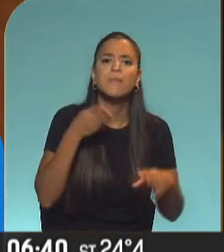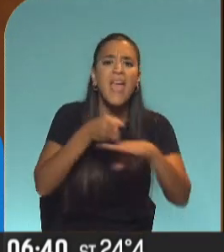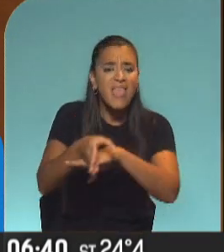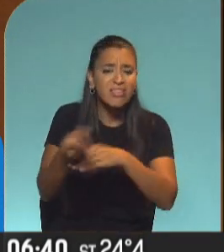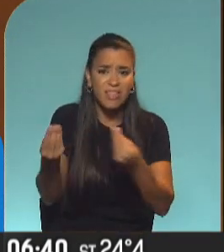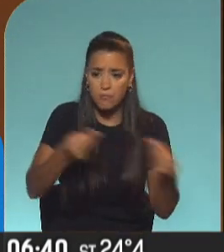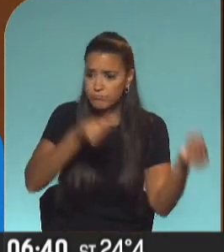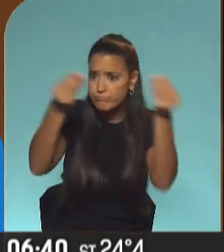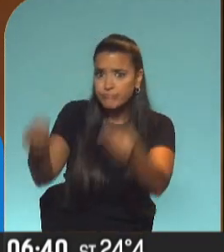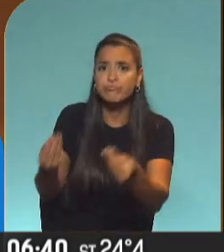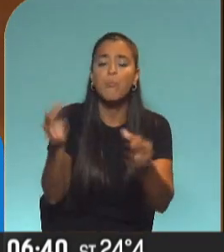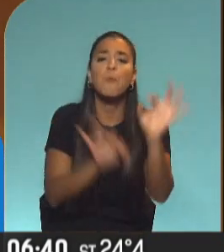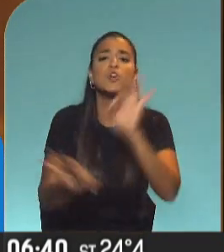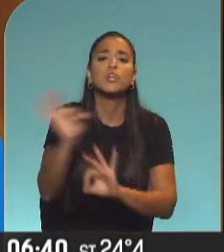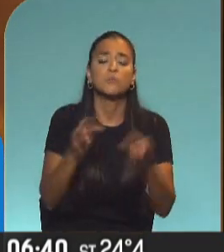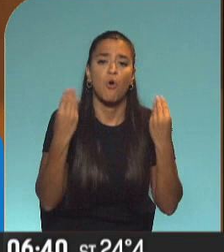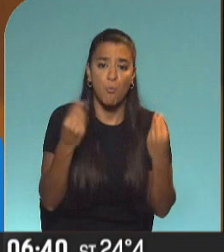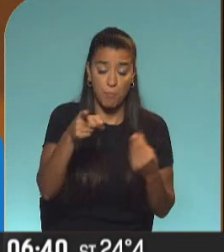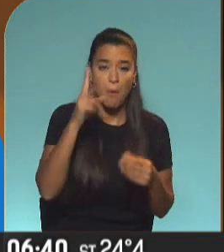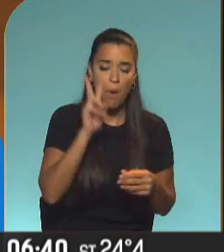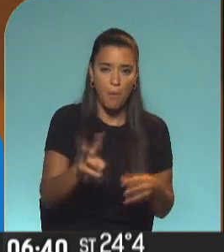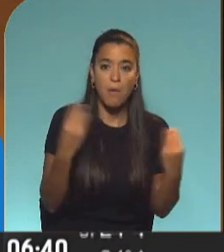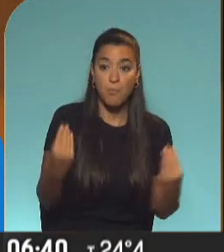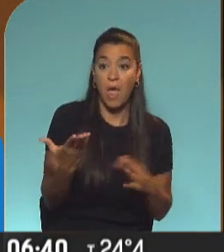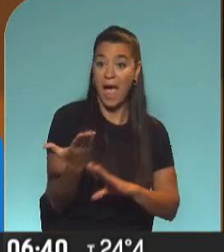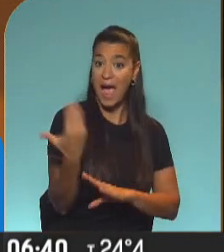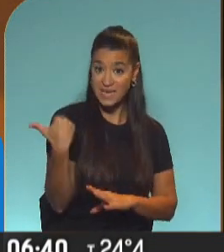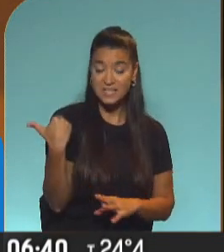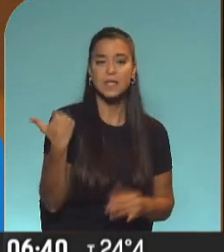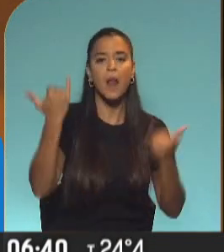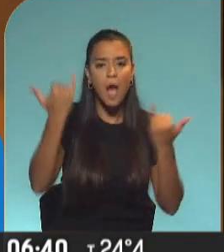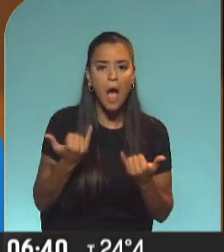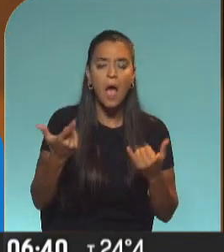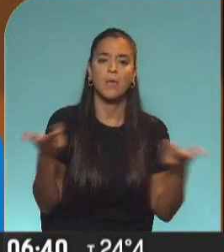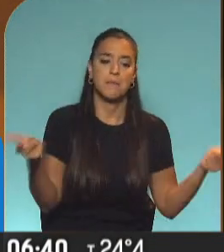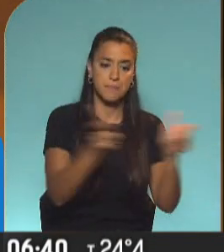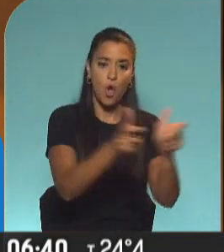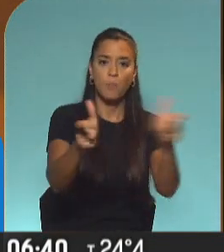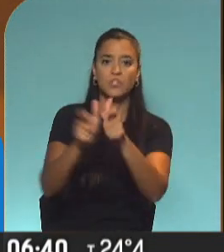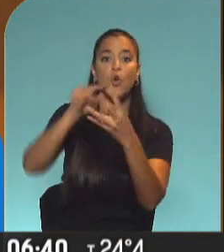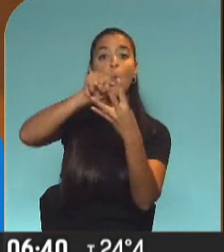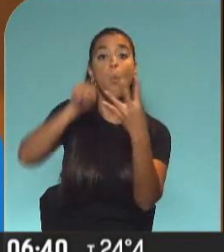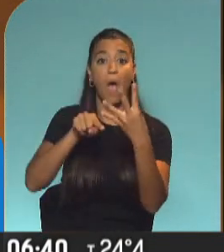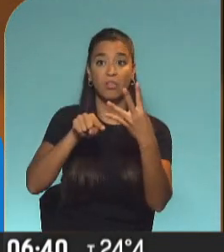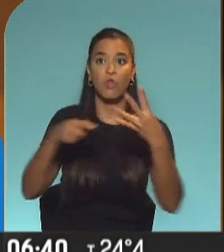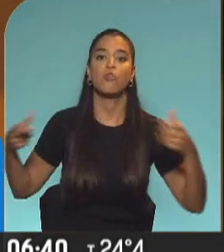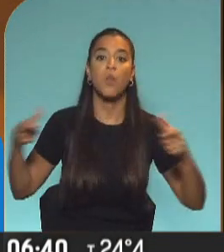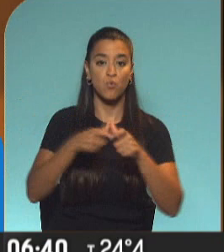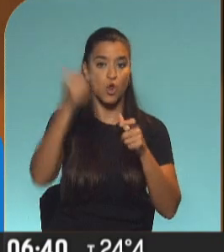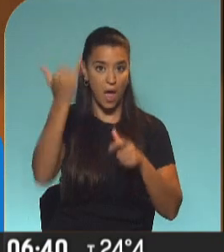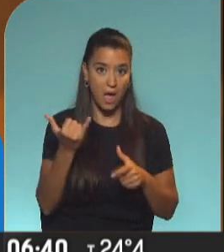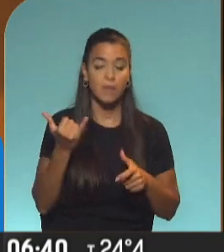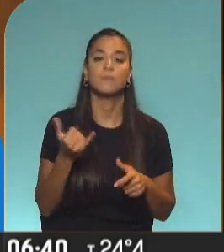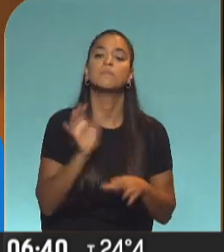ingresa al recinto este proyecto? Vamos a verlo. ¿Por qué? Porque ayer hubo plenario de comisiones, las 4 comisiones se reunieron y